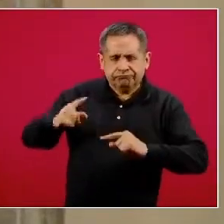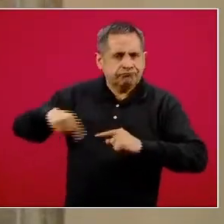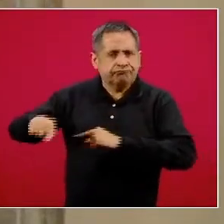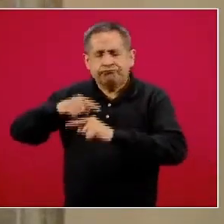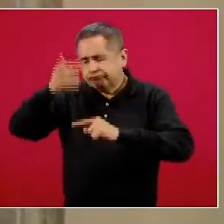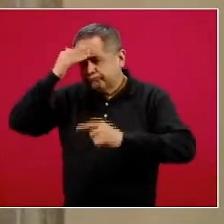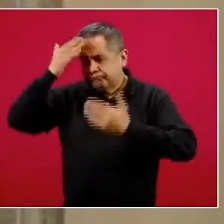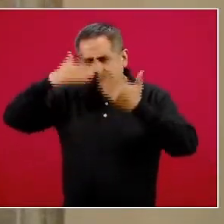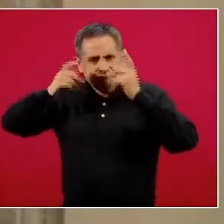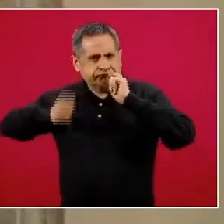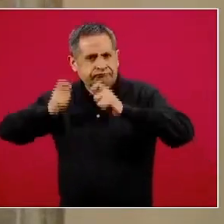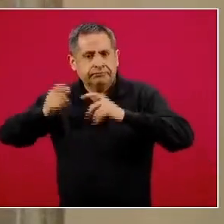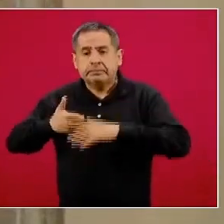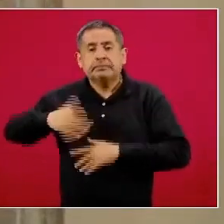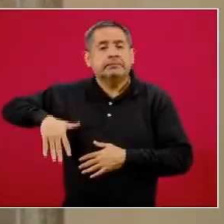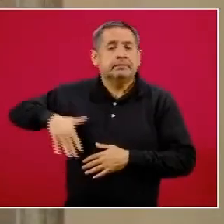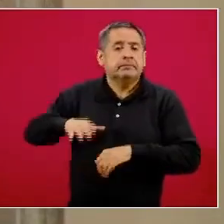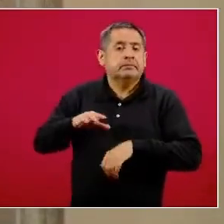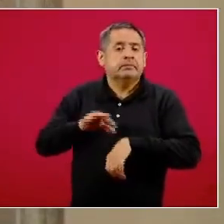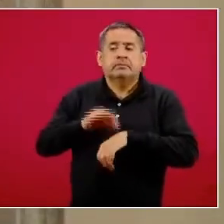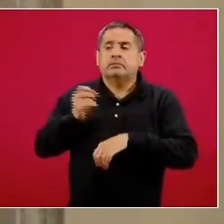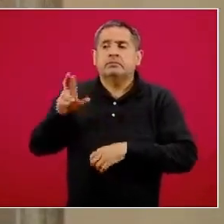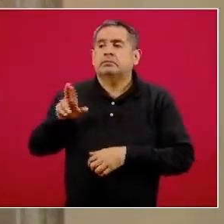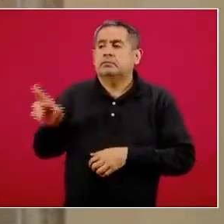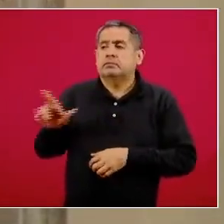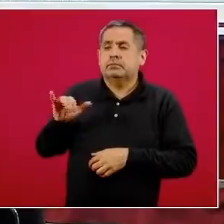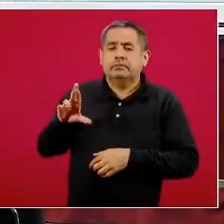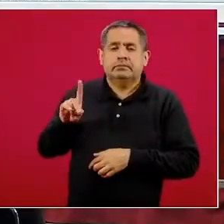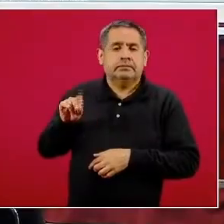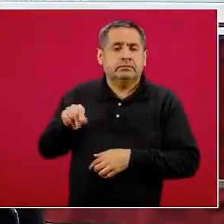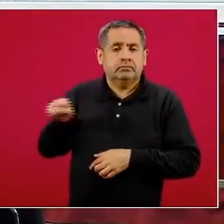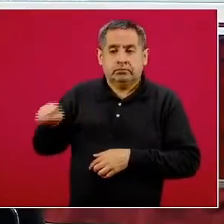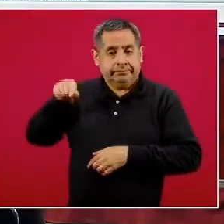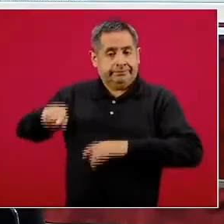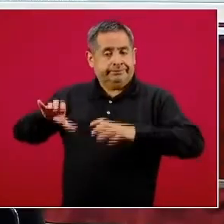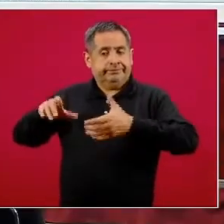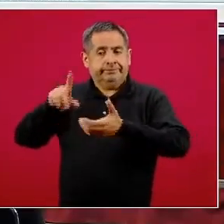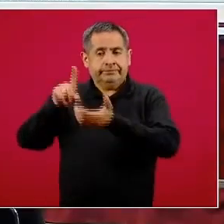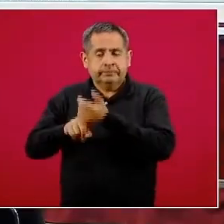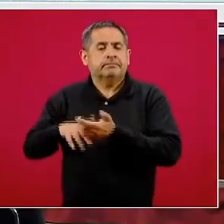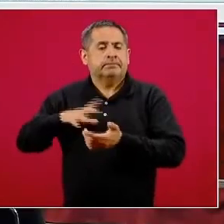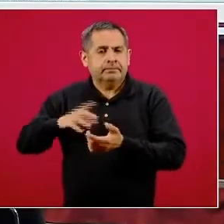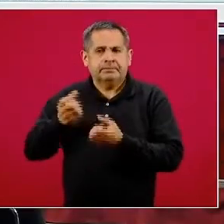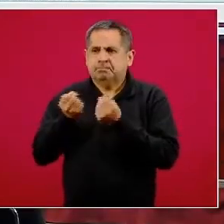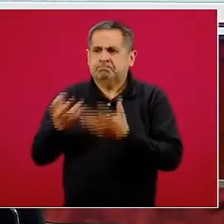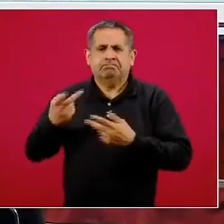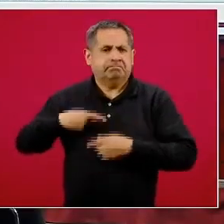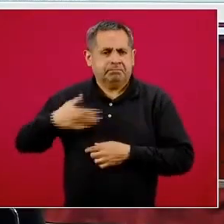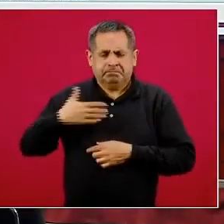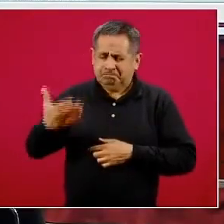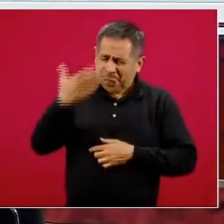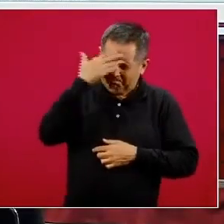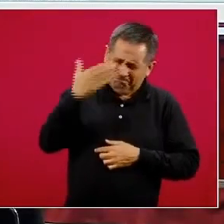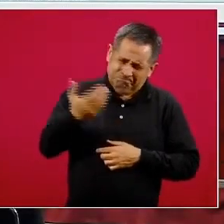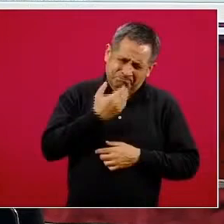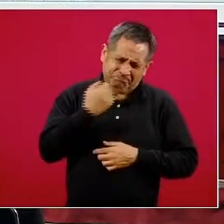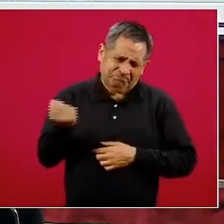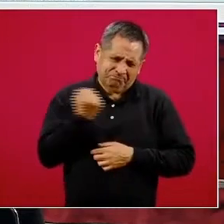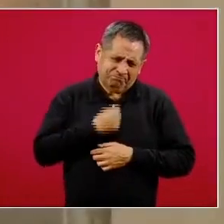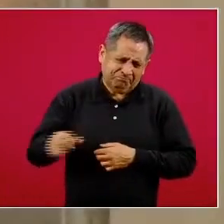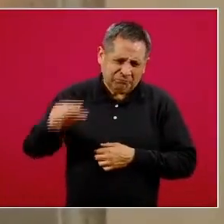ya lo platicaba el doctor Ricardo Cortés. También en esta unidad se encuentra un recurso humano sumamente valioso